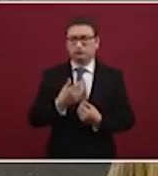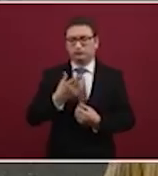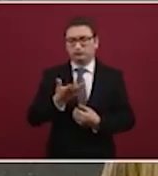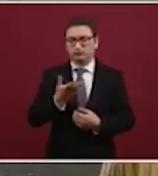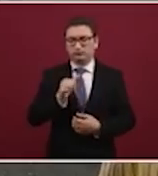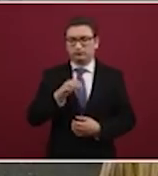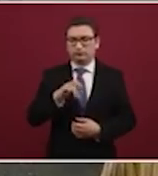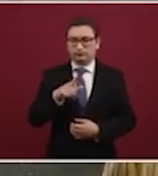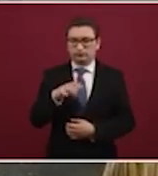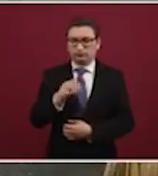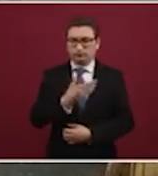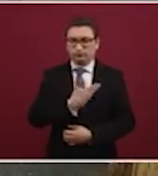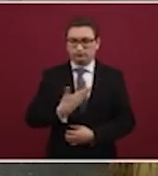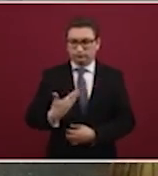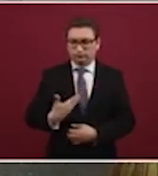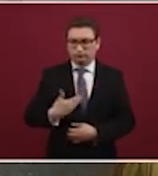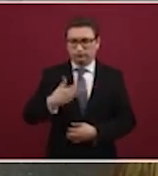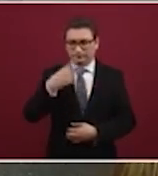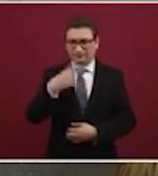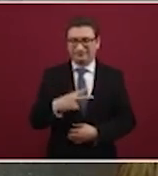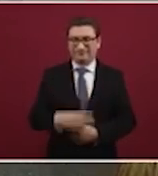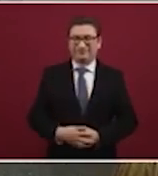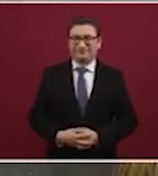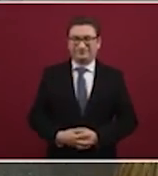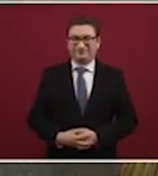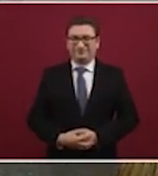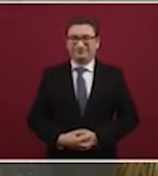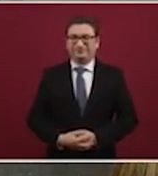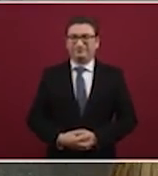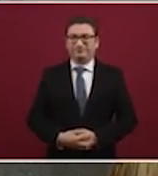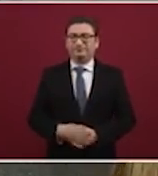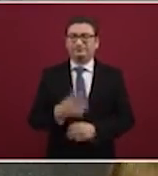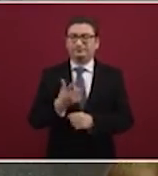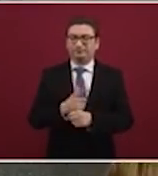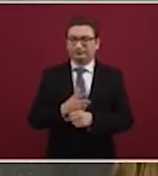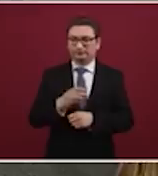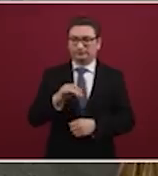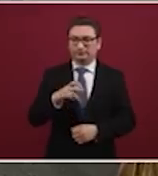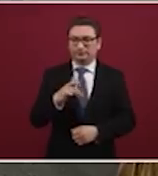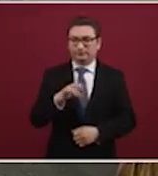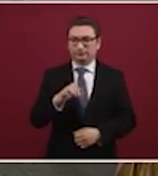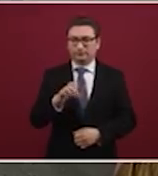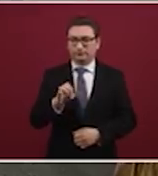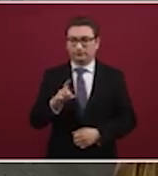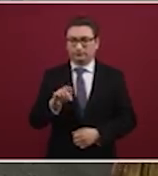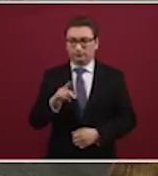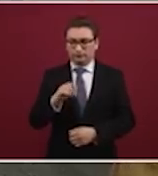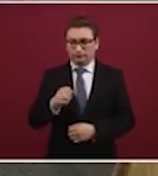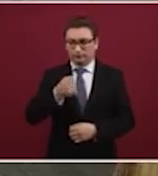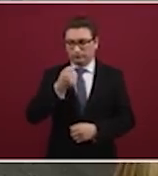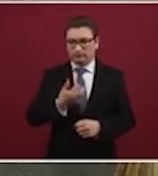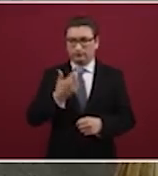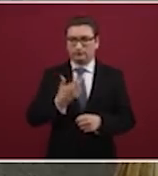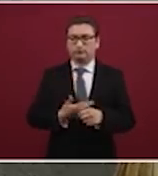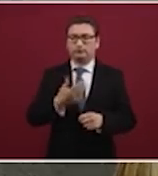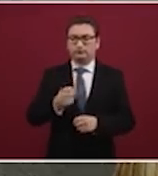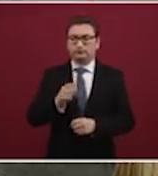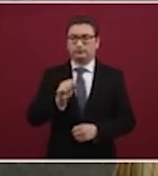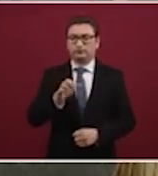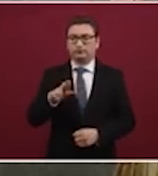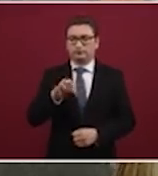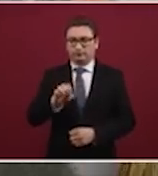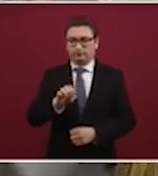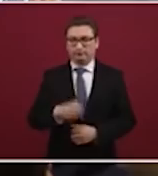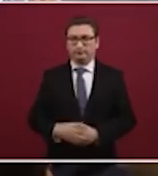Al conmemorar el 80 aniversario del exilio español en México, en Palacio Nacional, el presidente de México, Andrés Manuel López Obrador, afirmó que en la